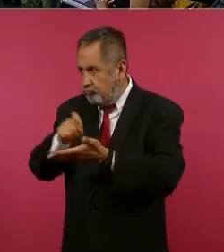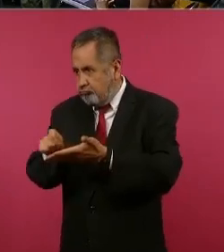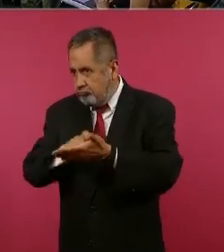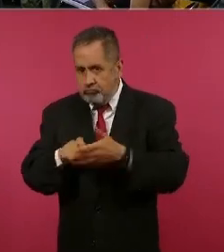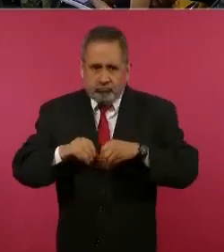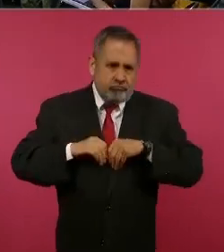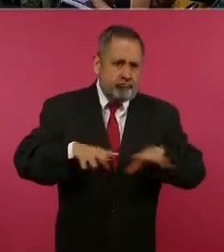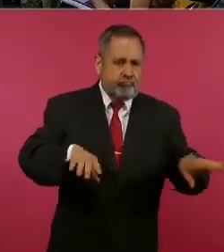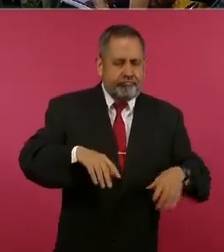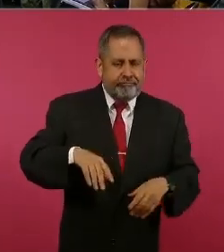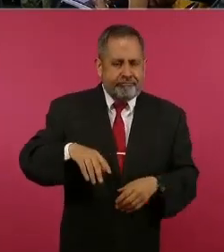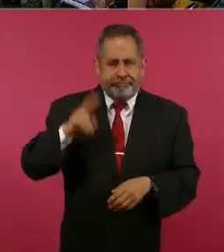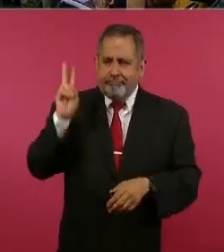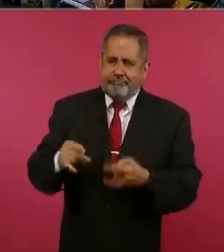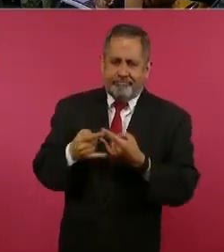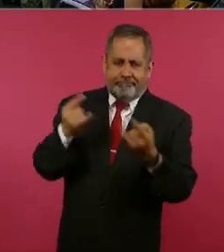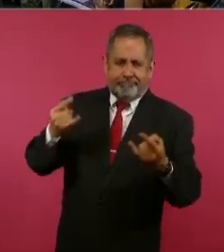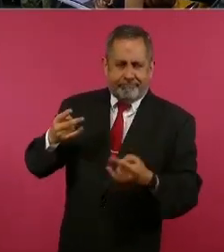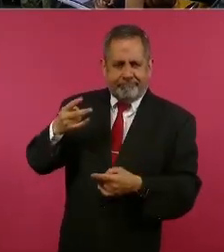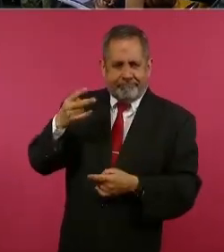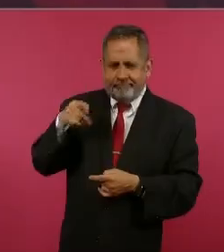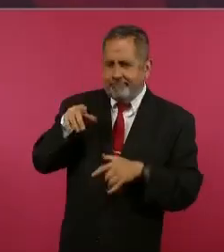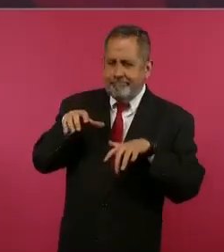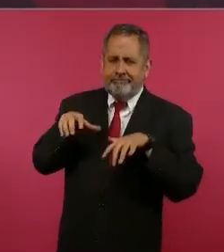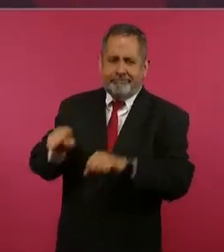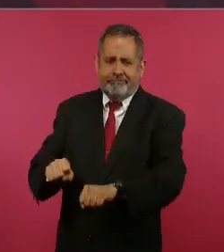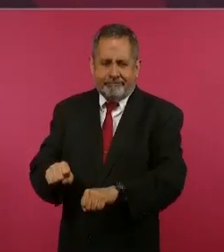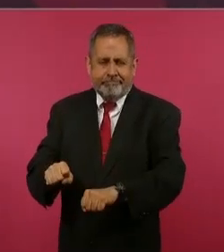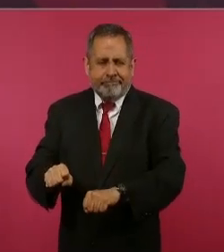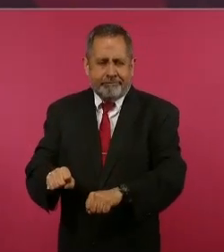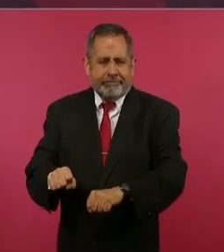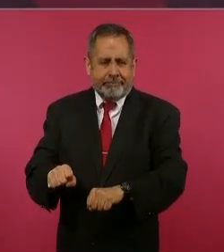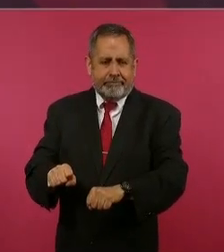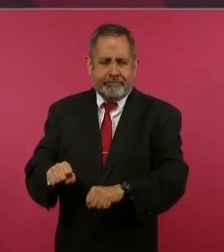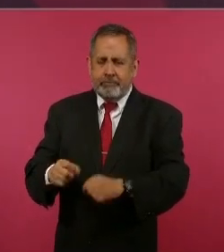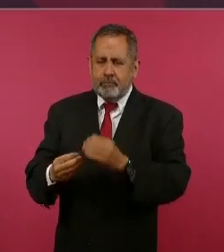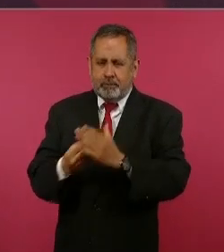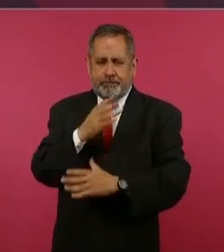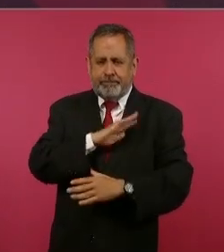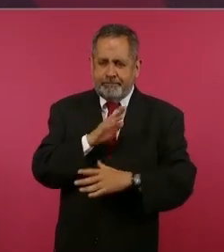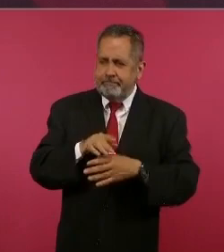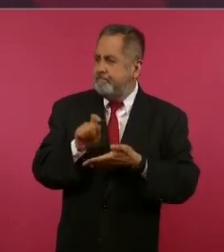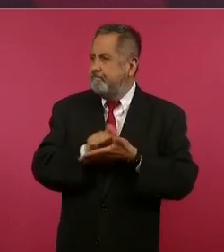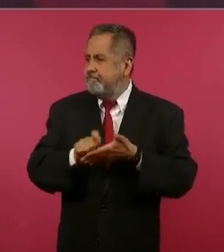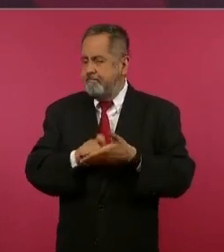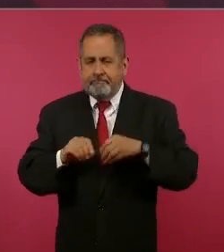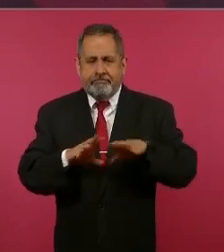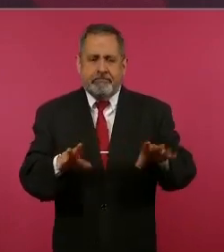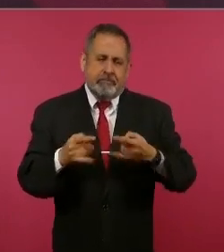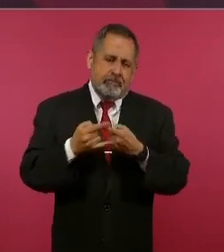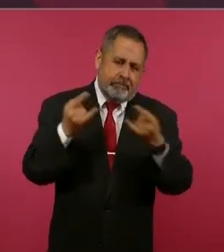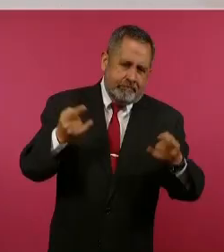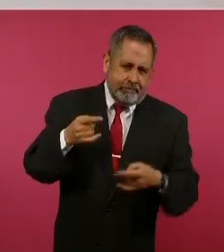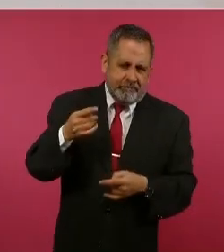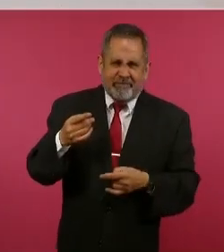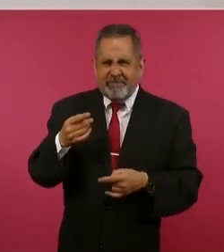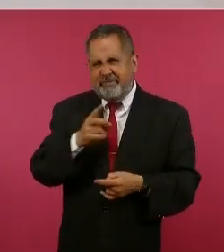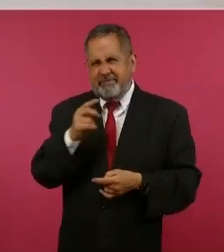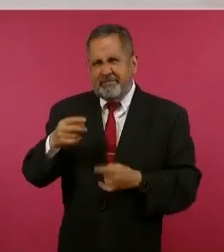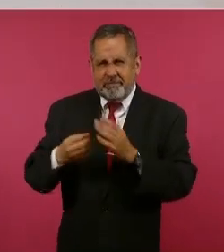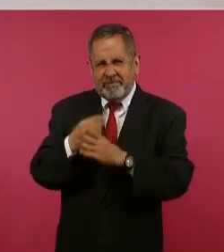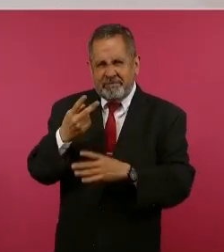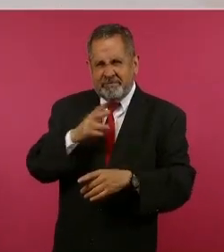la verdadera historia de la Nueva España, o la historia verdadera de la Nueva